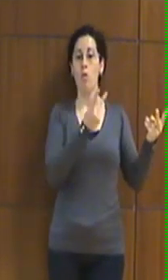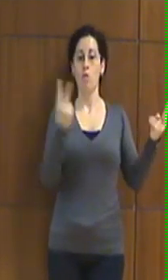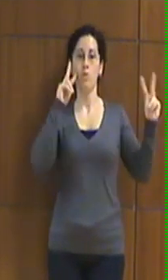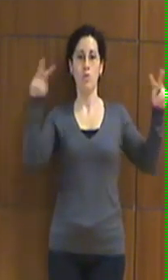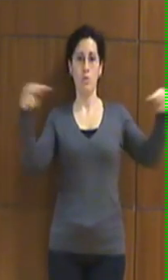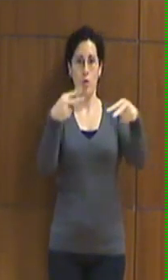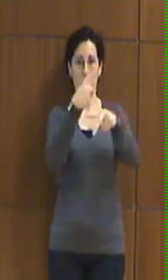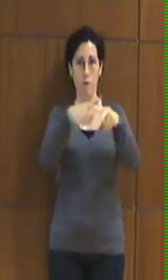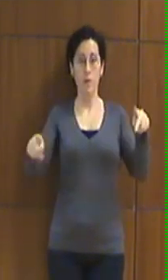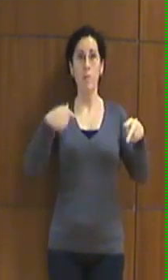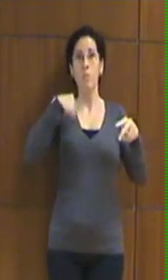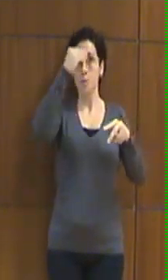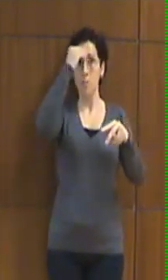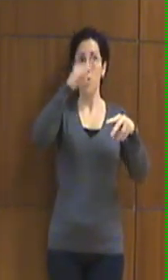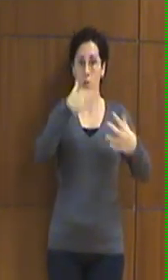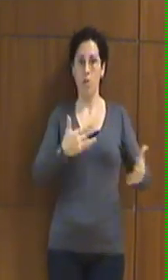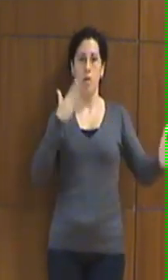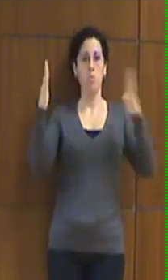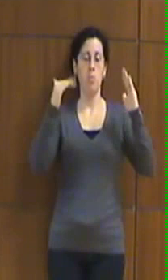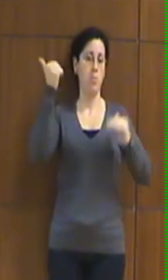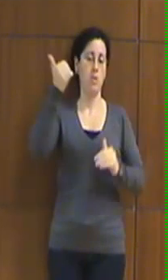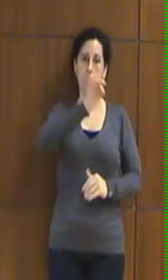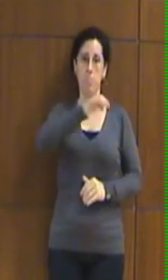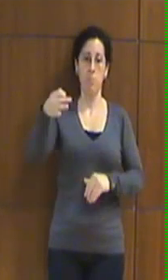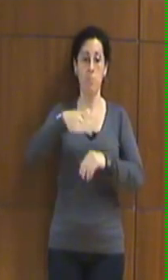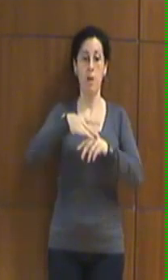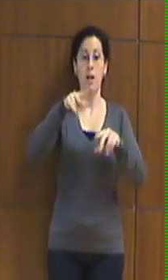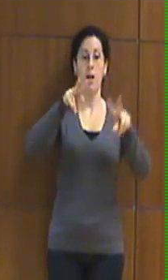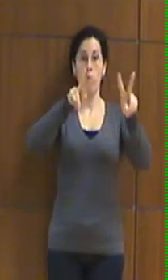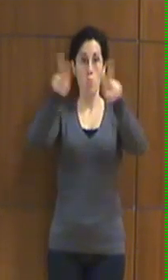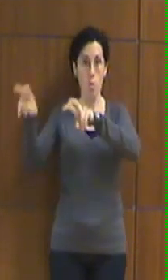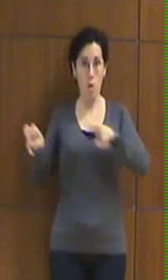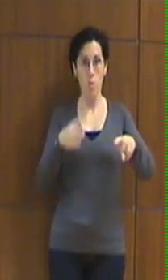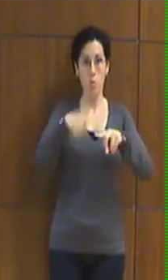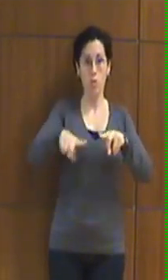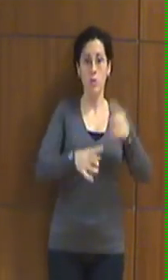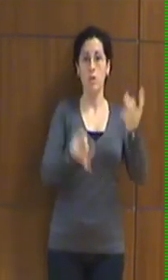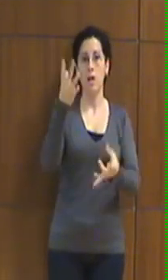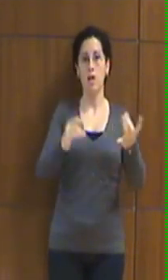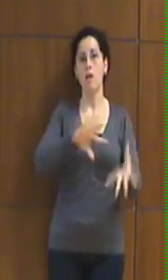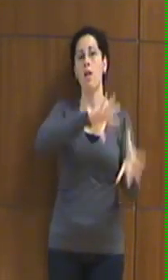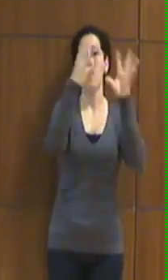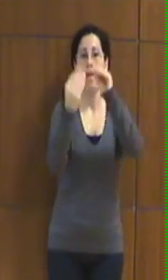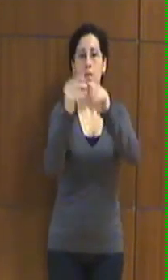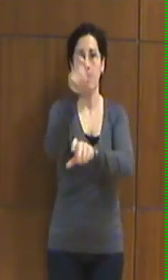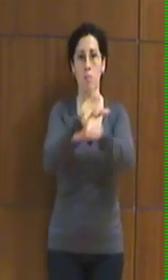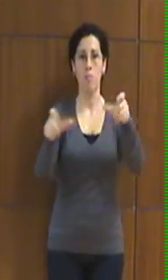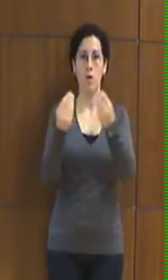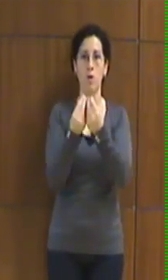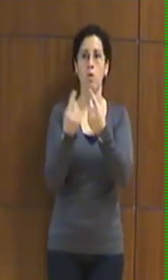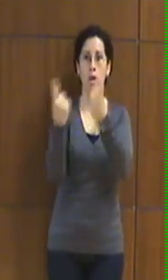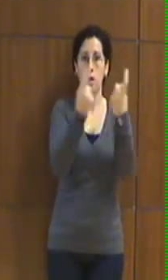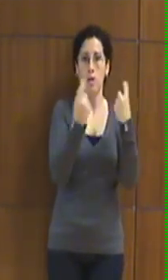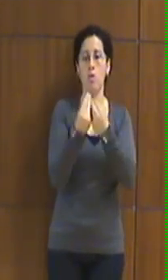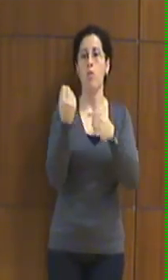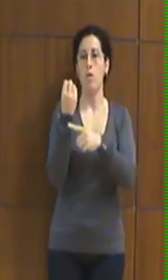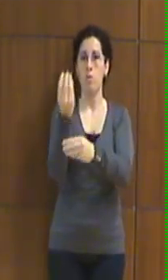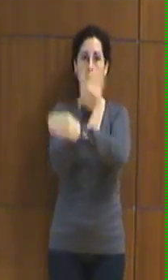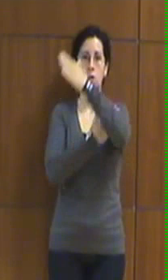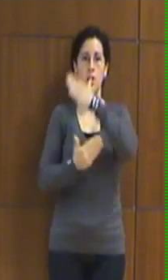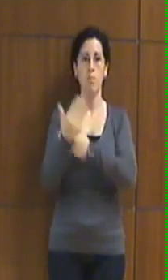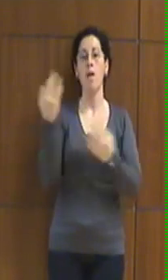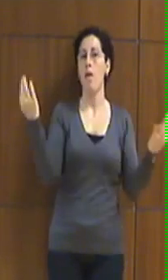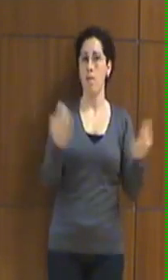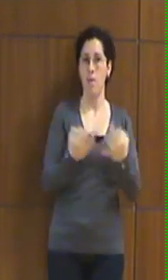estas nuevas tecnologías a las personas con mayores necesidades de apoyo, y sí que ahí yo creo que tenemos que romper esa